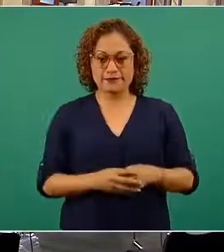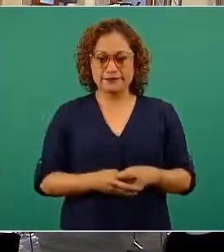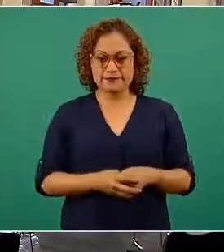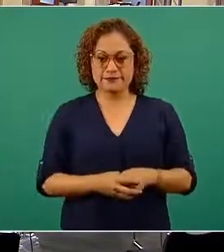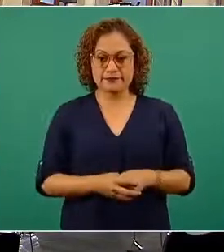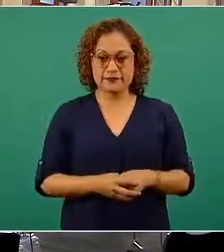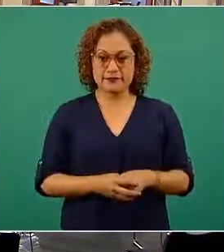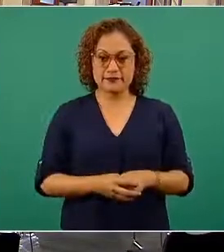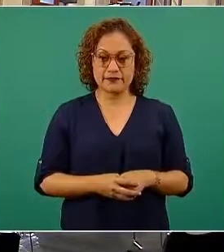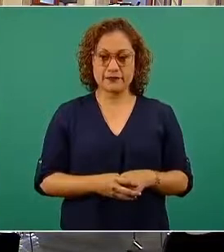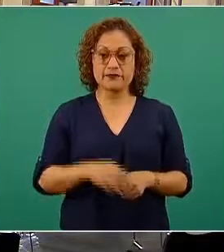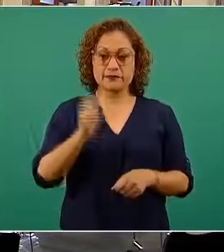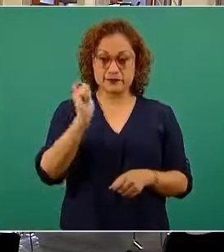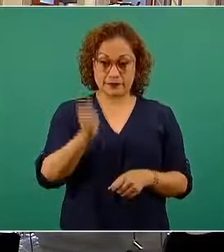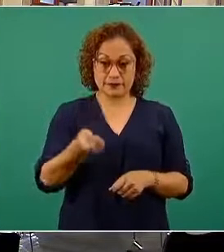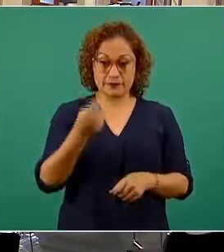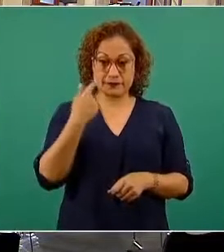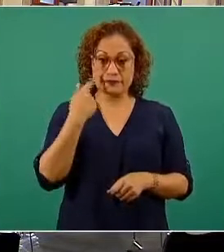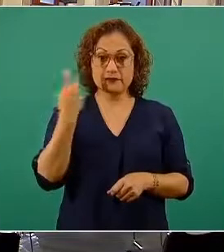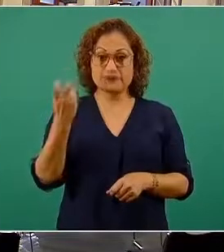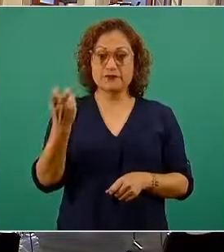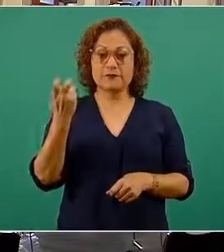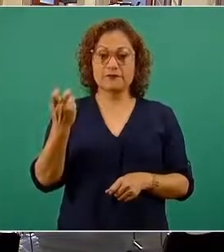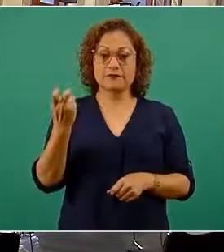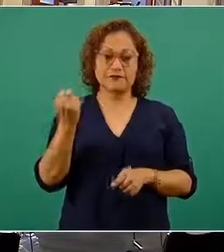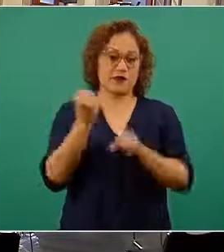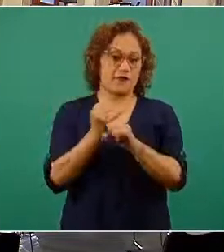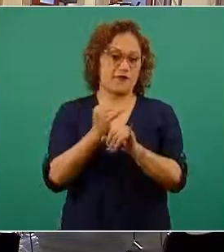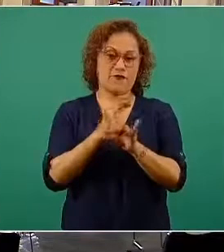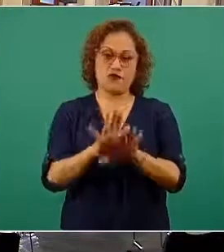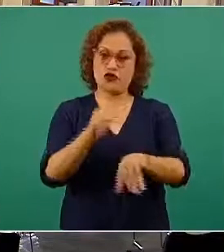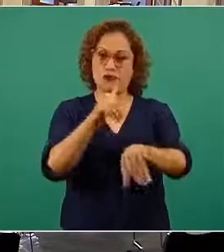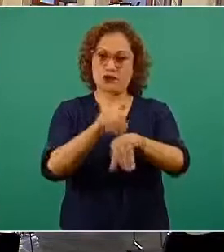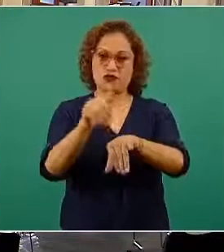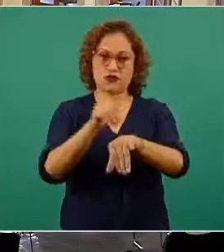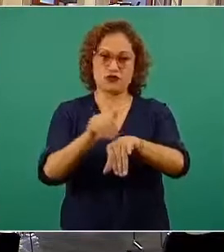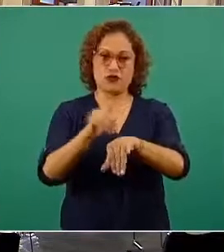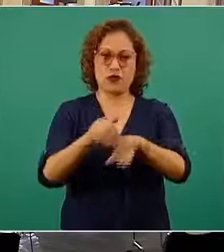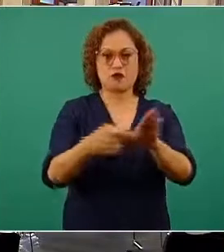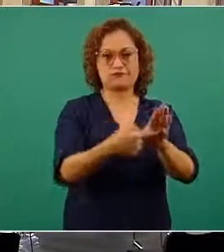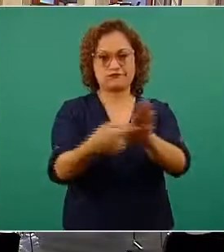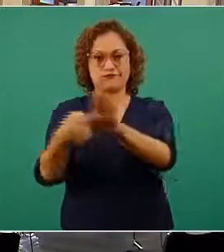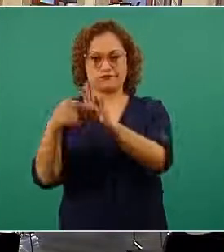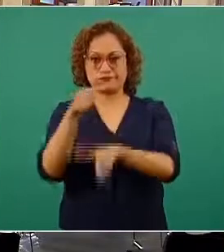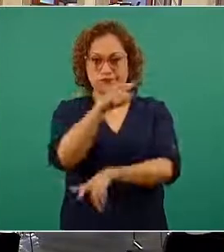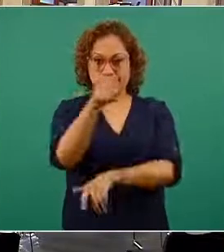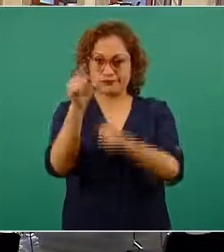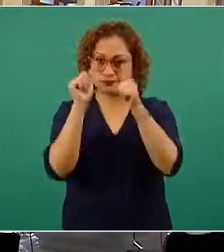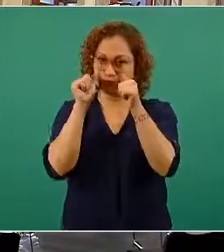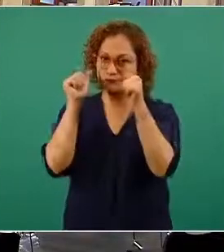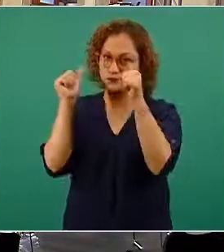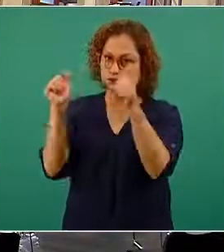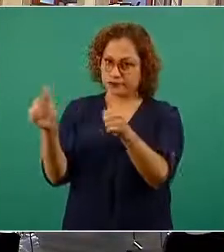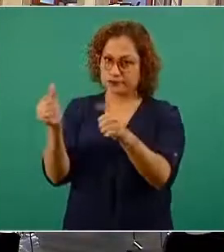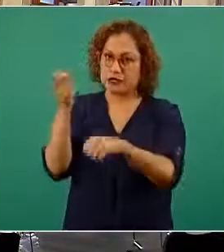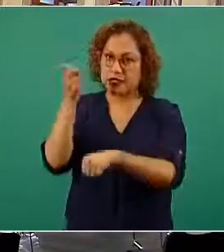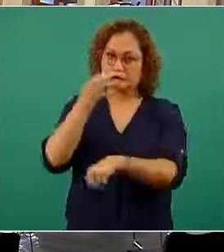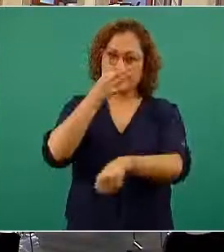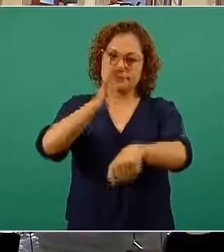Pues eso es, y ahí están los datos, ahí está la evidencia, ahí está el llamado a que tengamos